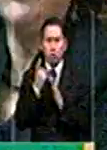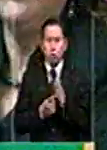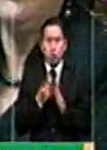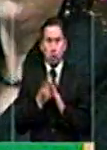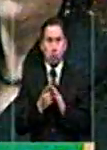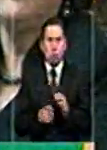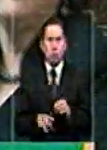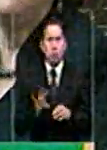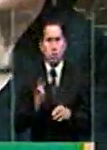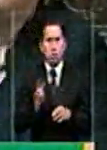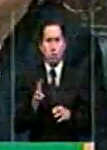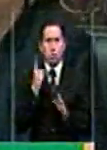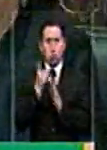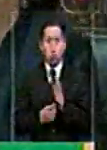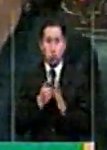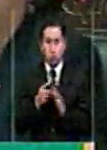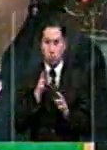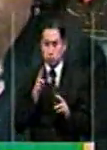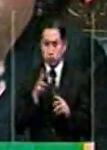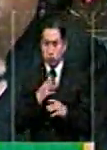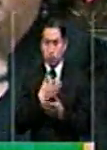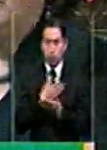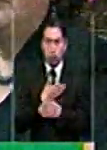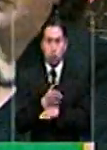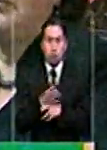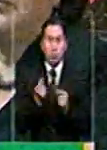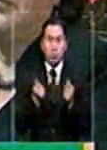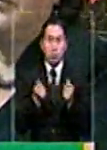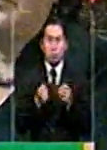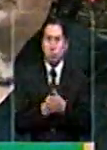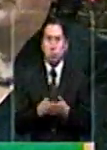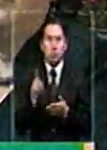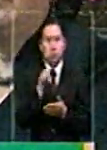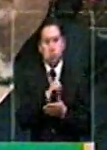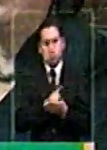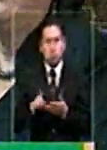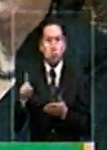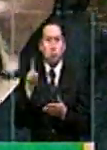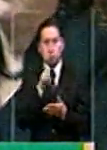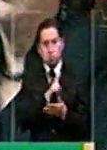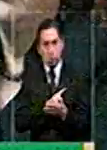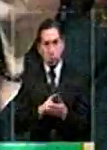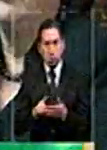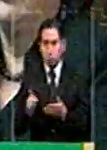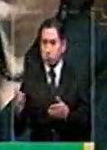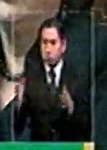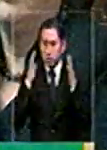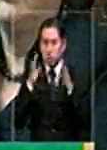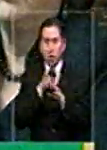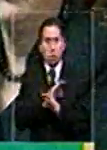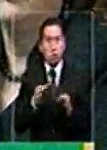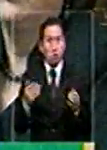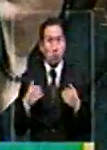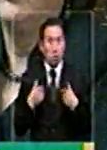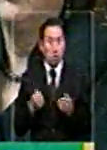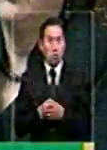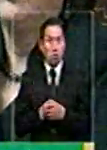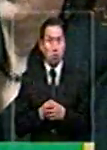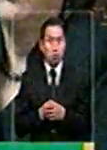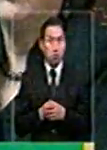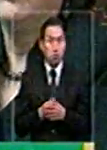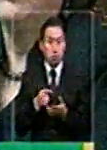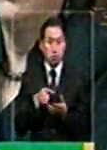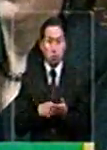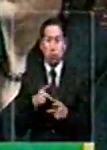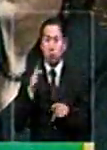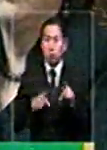horas, no, pasan semanas y no hay solución. Y esto el